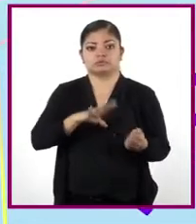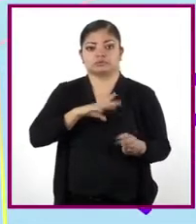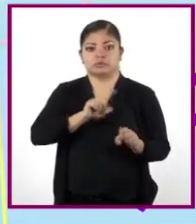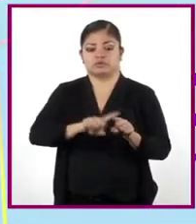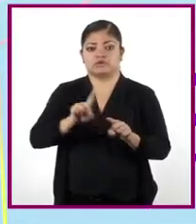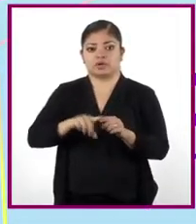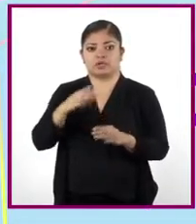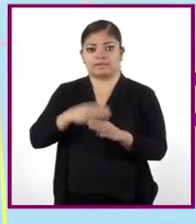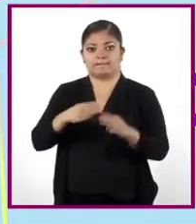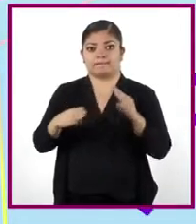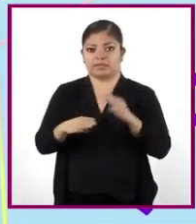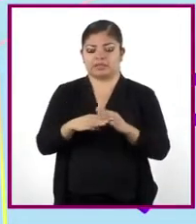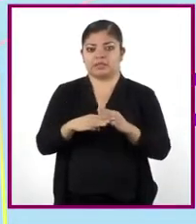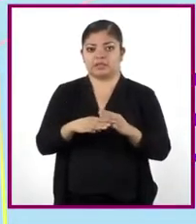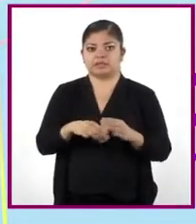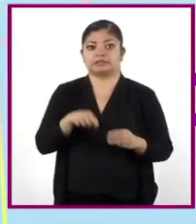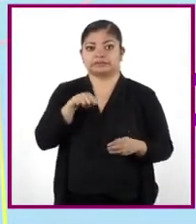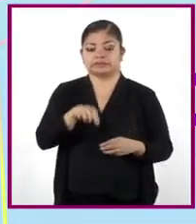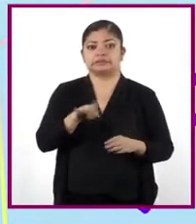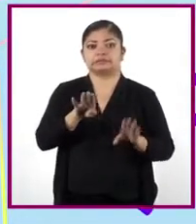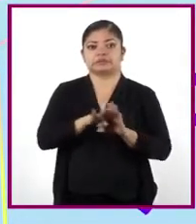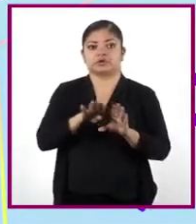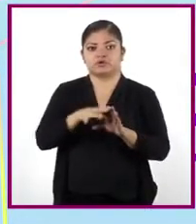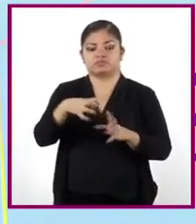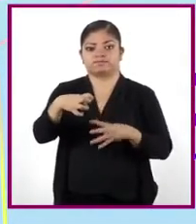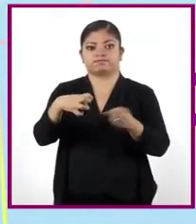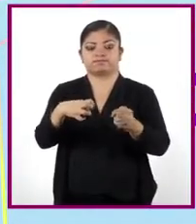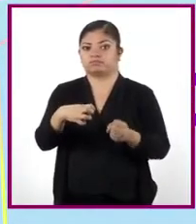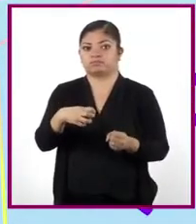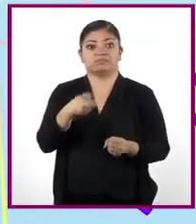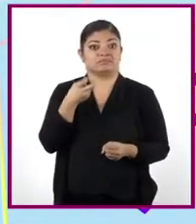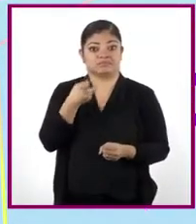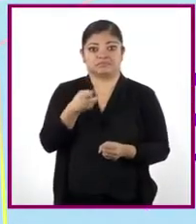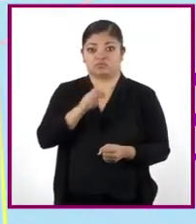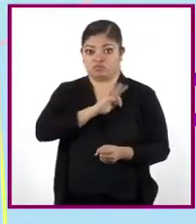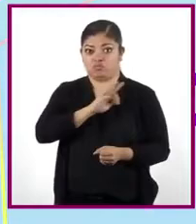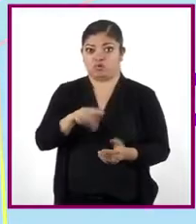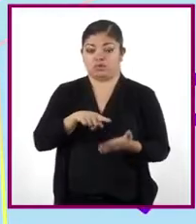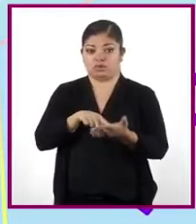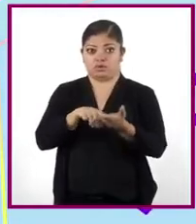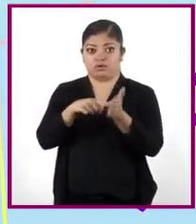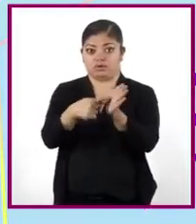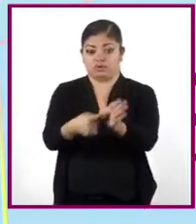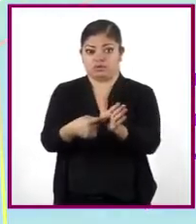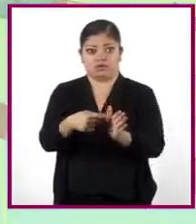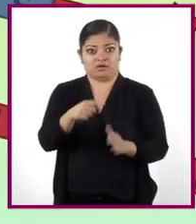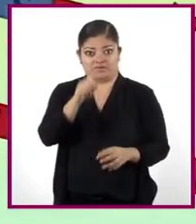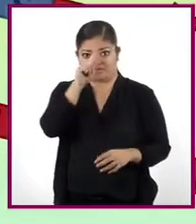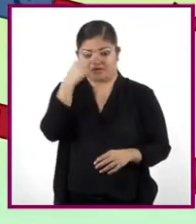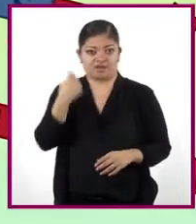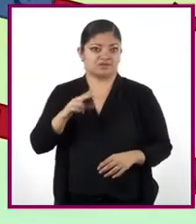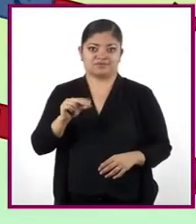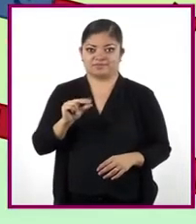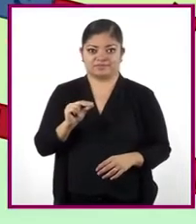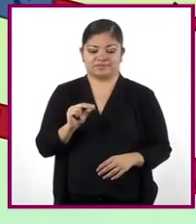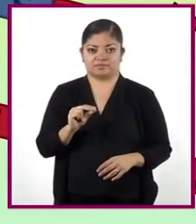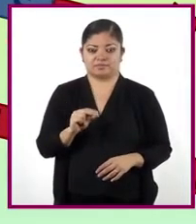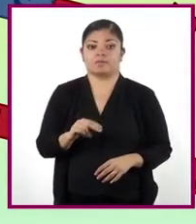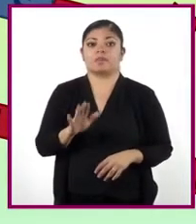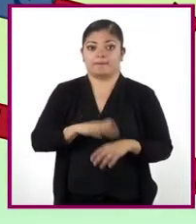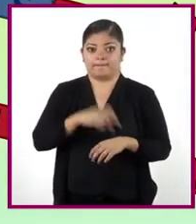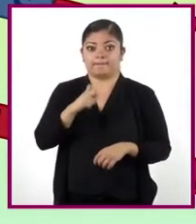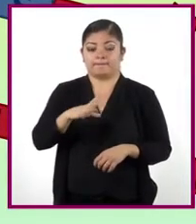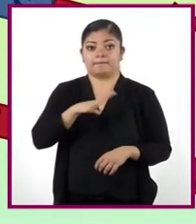los dominios están orientados al azar, por lo que no manifiestan una magnetización neta. Sin embargo, en